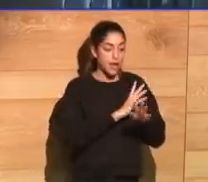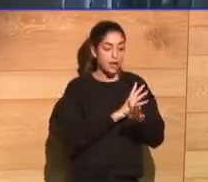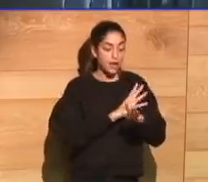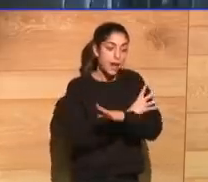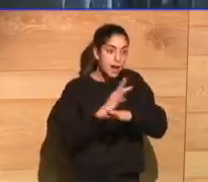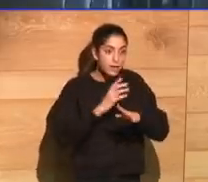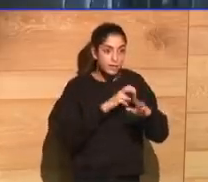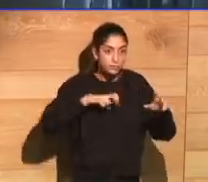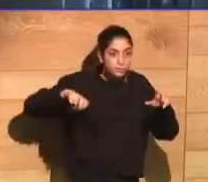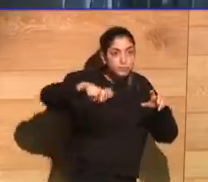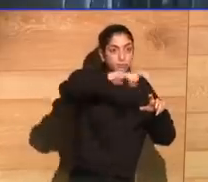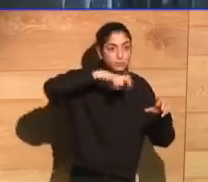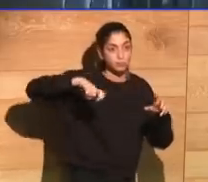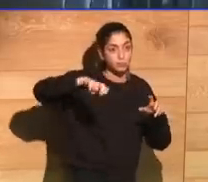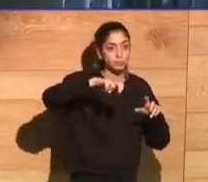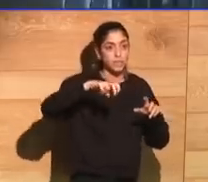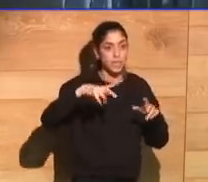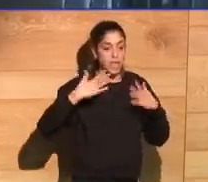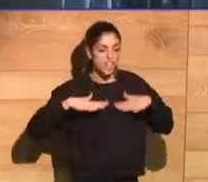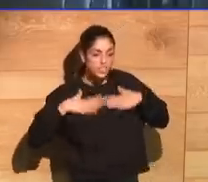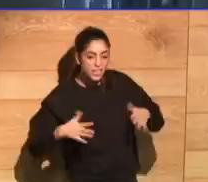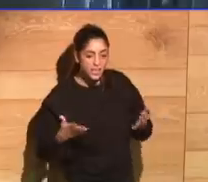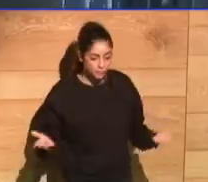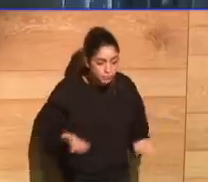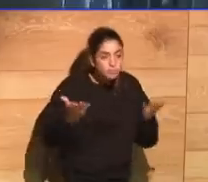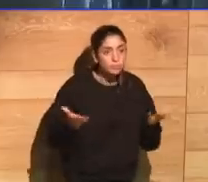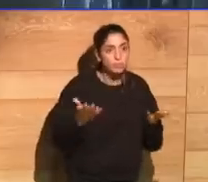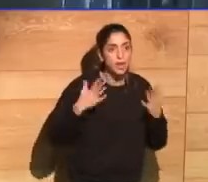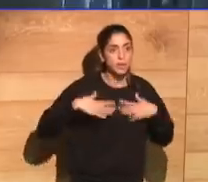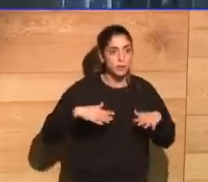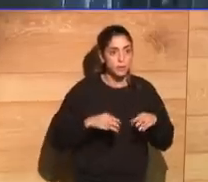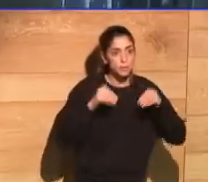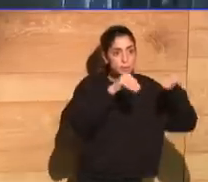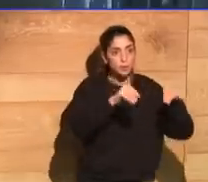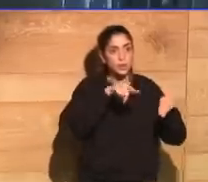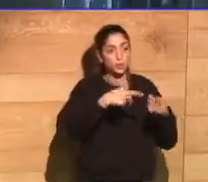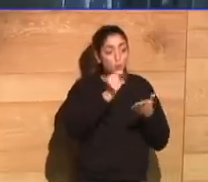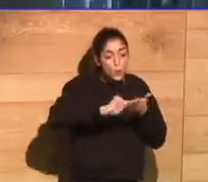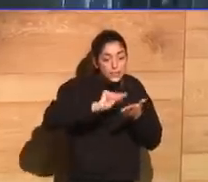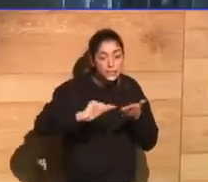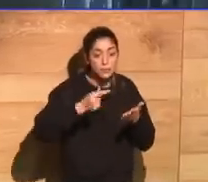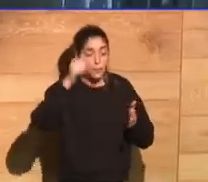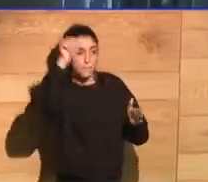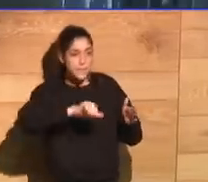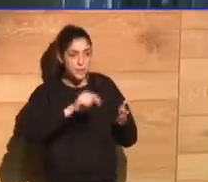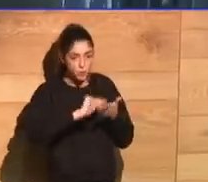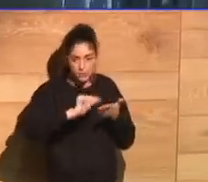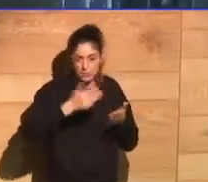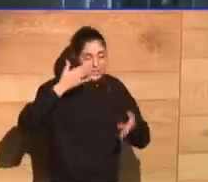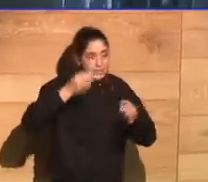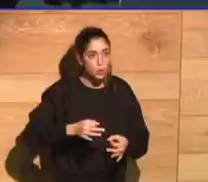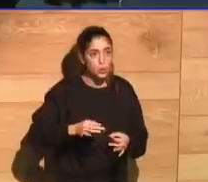dice: ponte el traje y ya verás como si te pones el traje vas a querer escribir esta película. Que se siente uno distinto con el traje. Con el